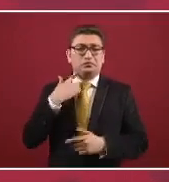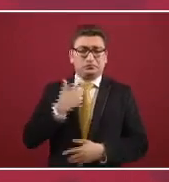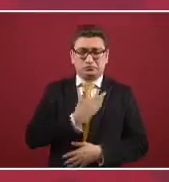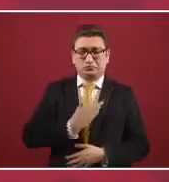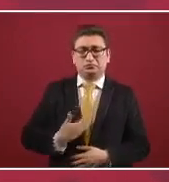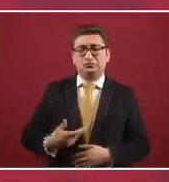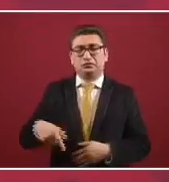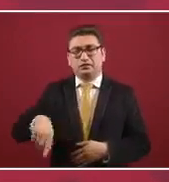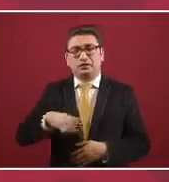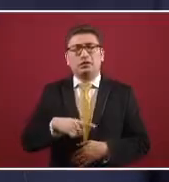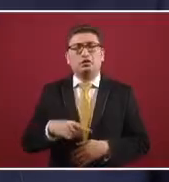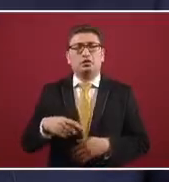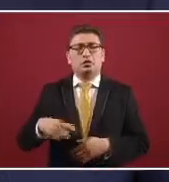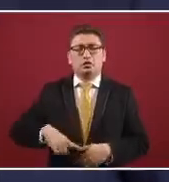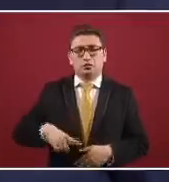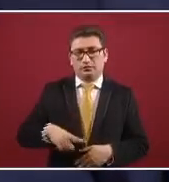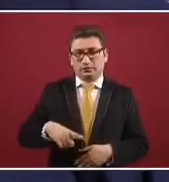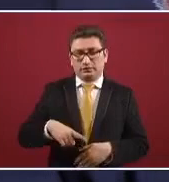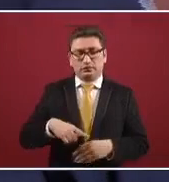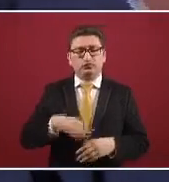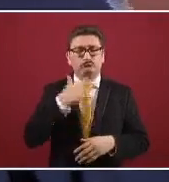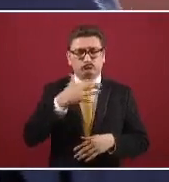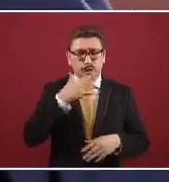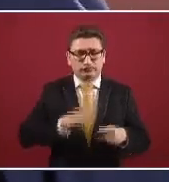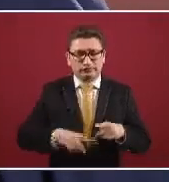también desmontar